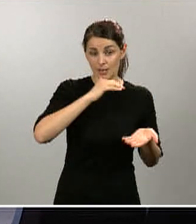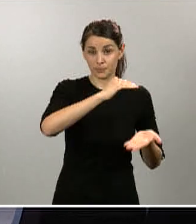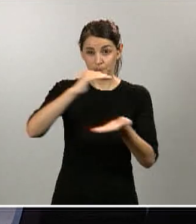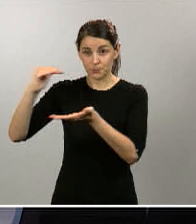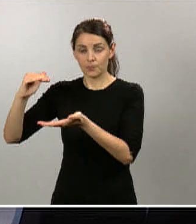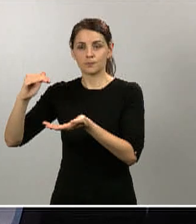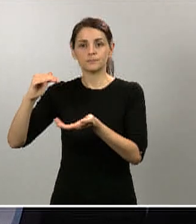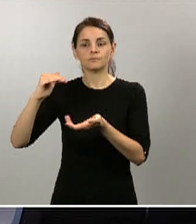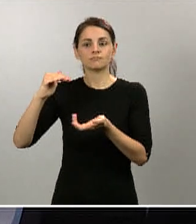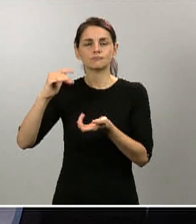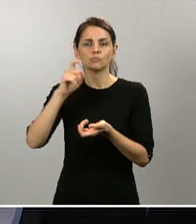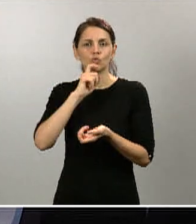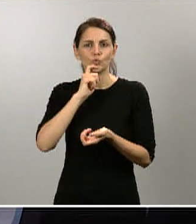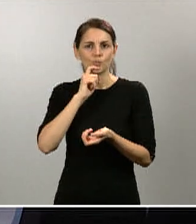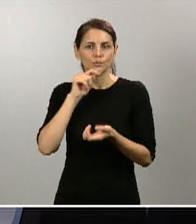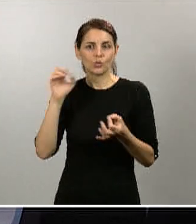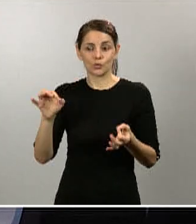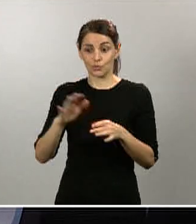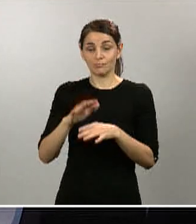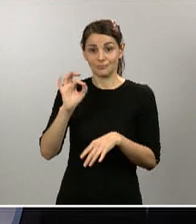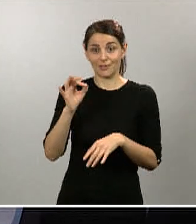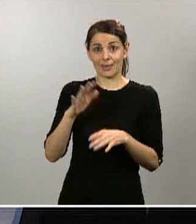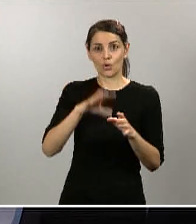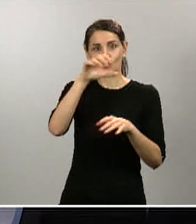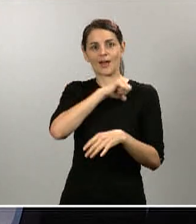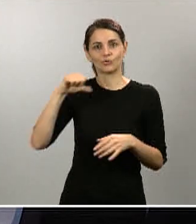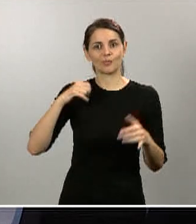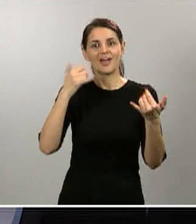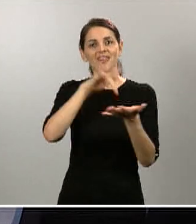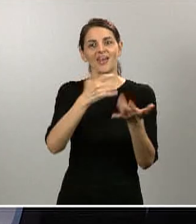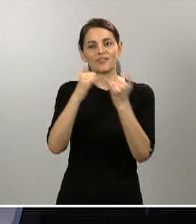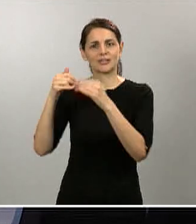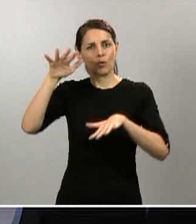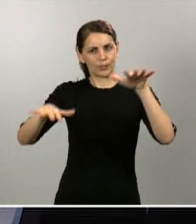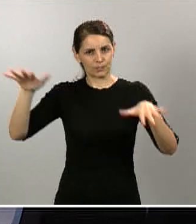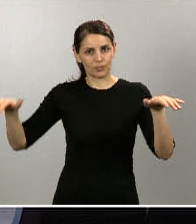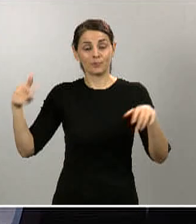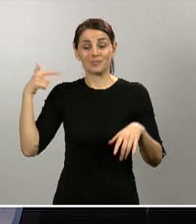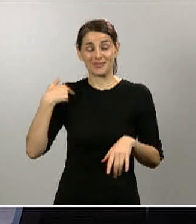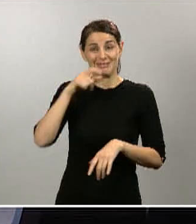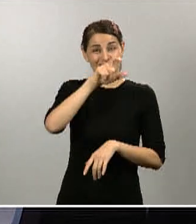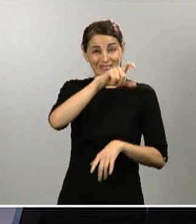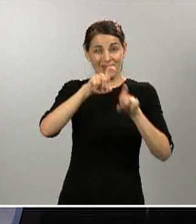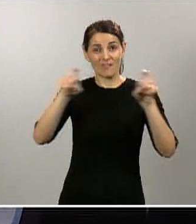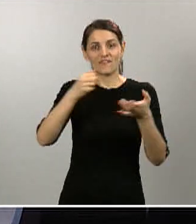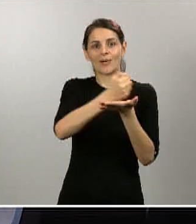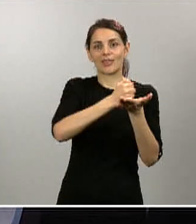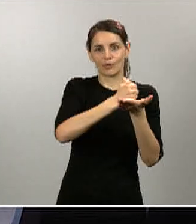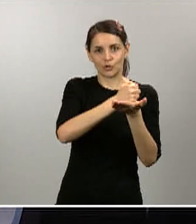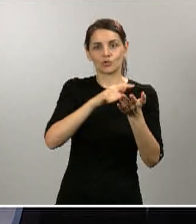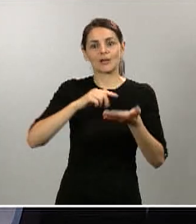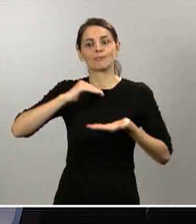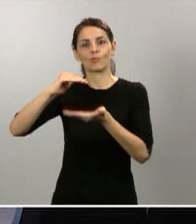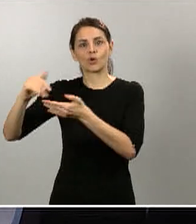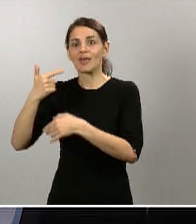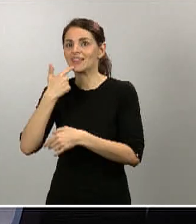que ya entran en día laborable después de los días festivos. Farmacéuticos y distribuidores afirman que no tienen mascarillas, pero el ministro del Interior afirmó ayer que